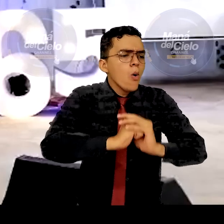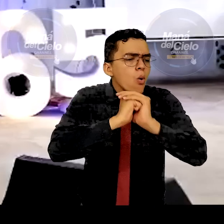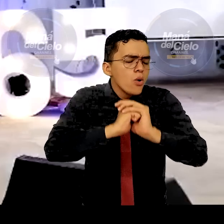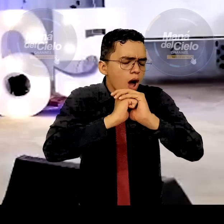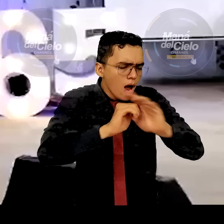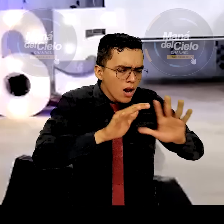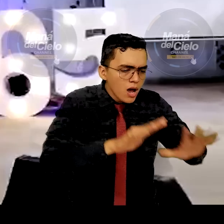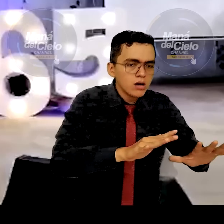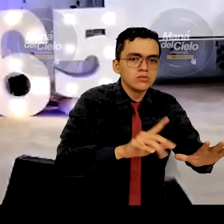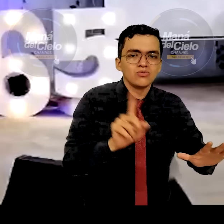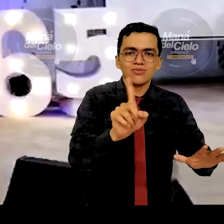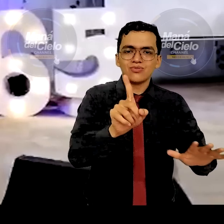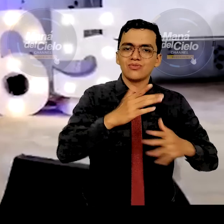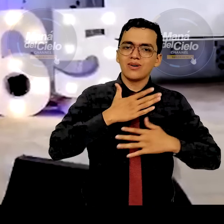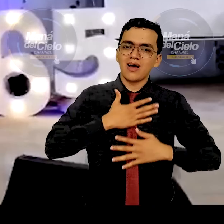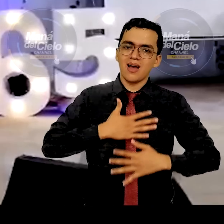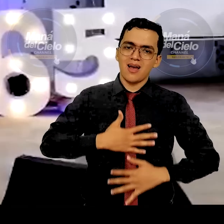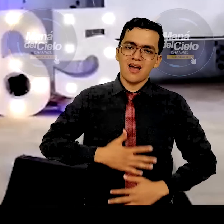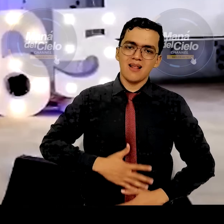Pero uno no se quiere morir, ni yo.